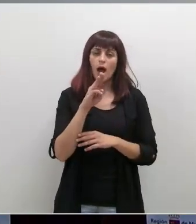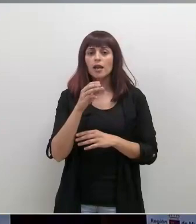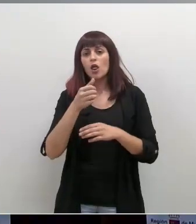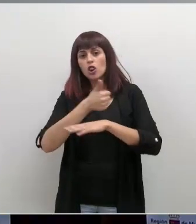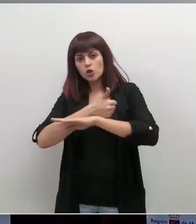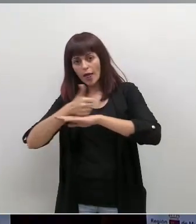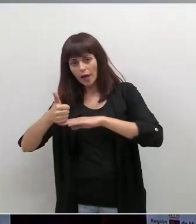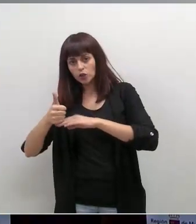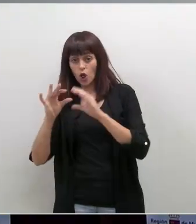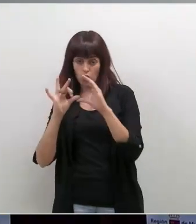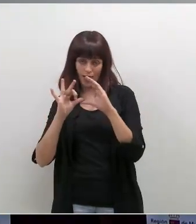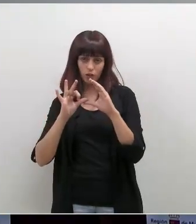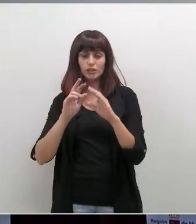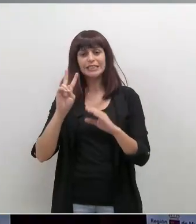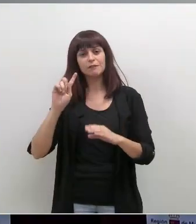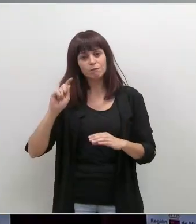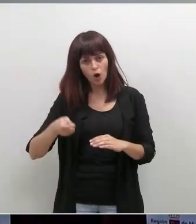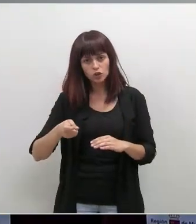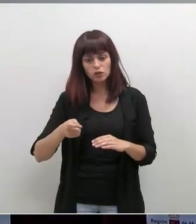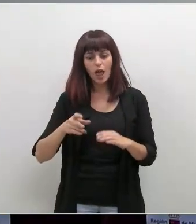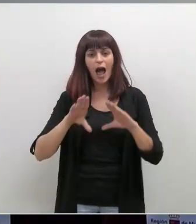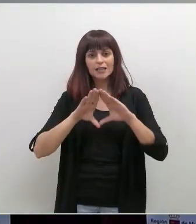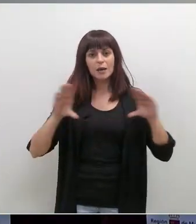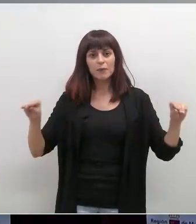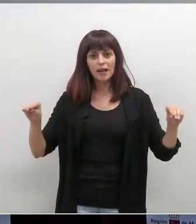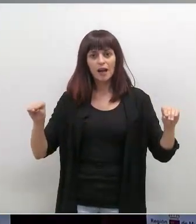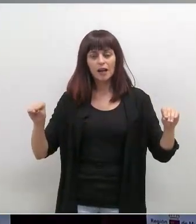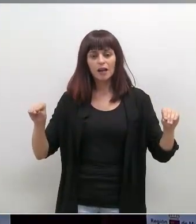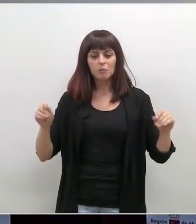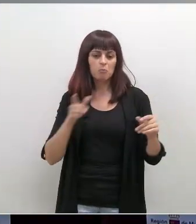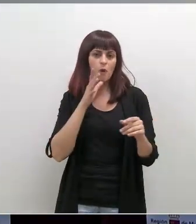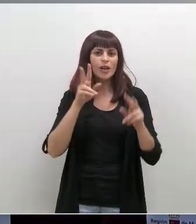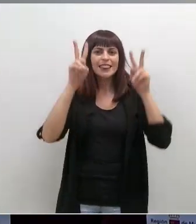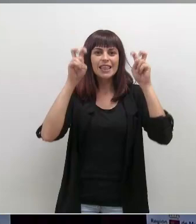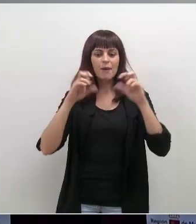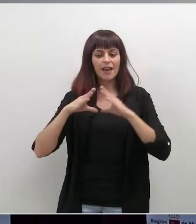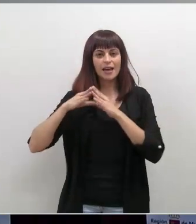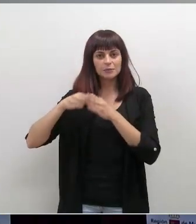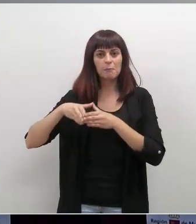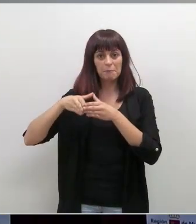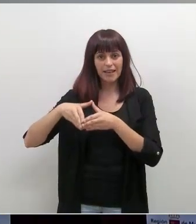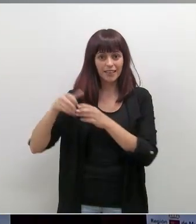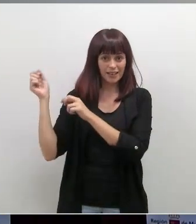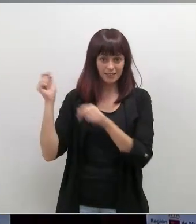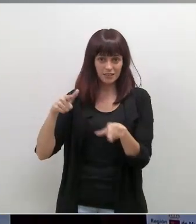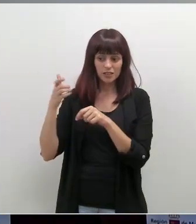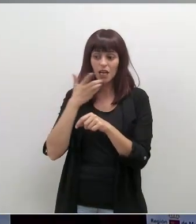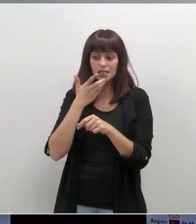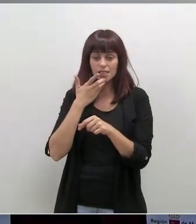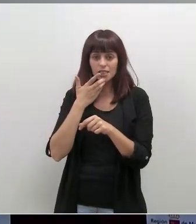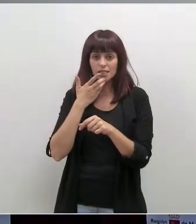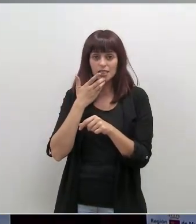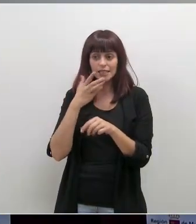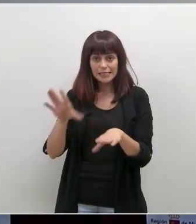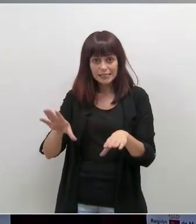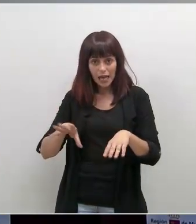de investigación en la Asamblea. ¿Por qué, por ejemplo, con un tema sobre las pateras, si se admite la comisión de investigación